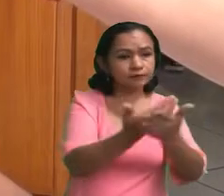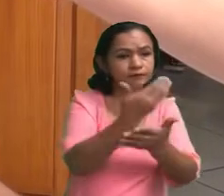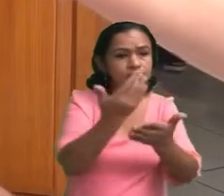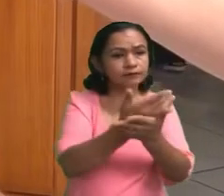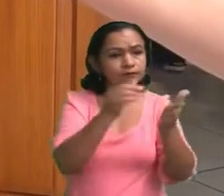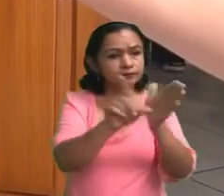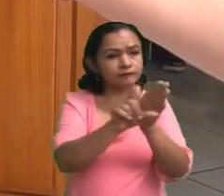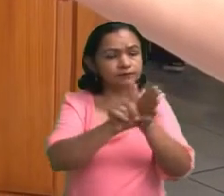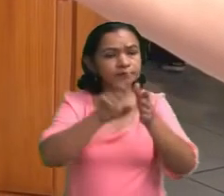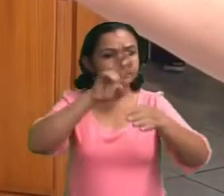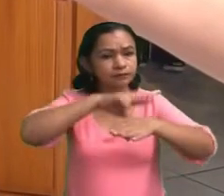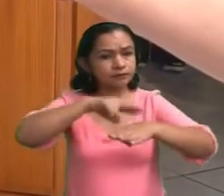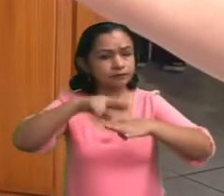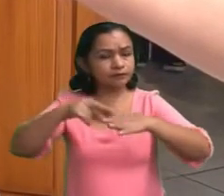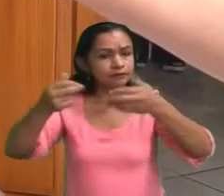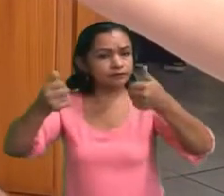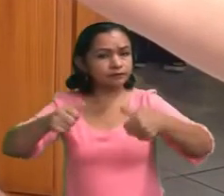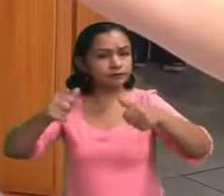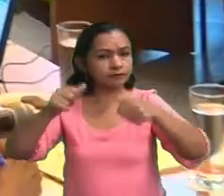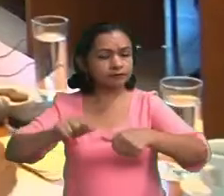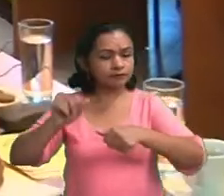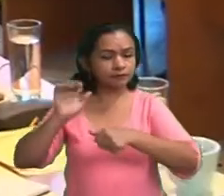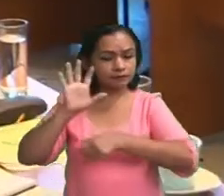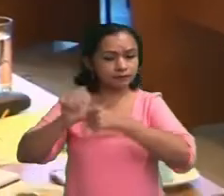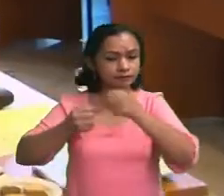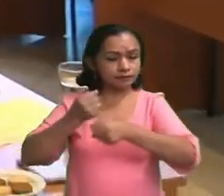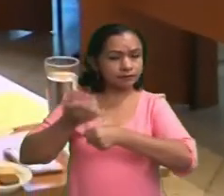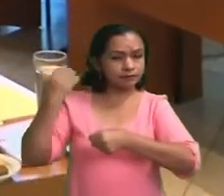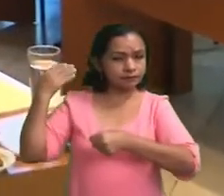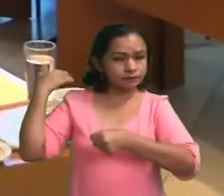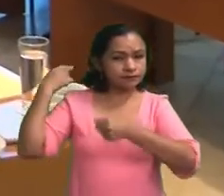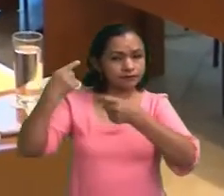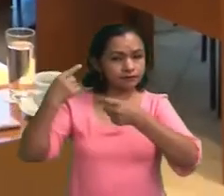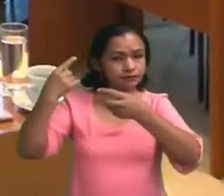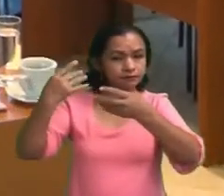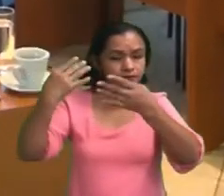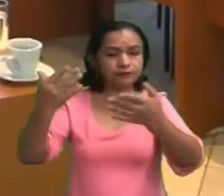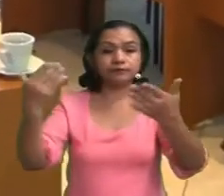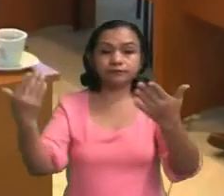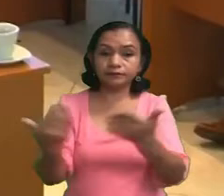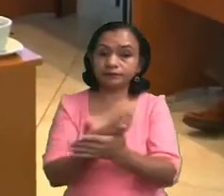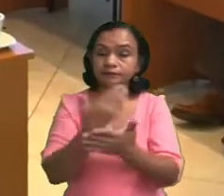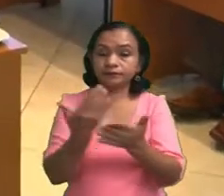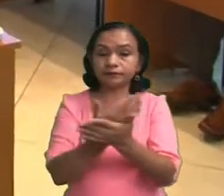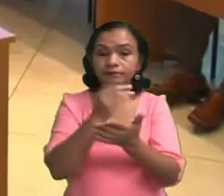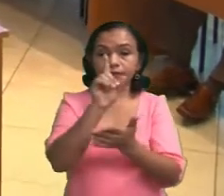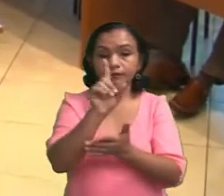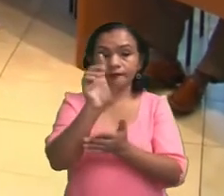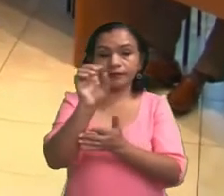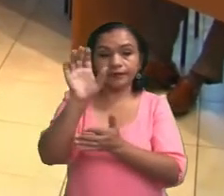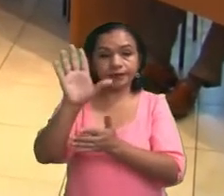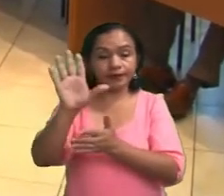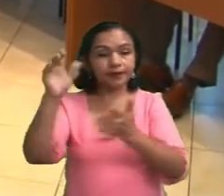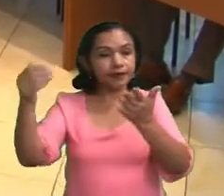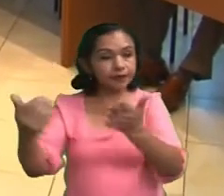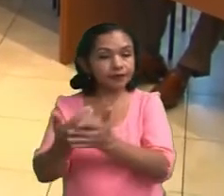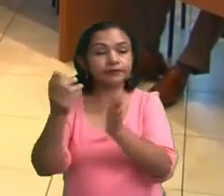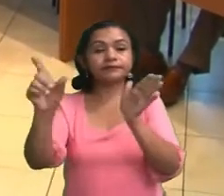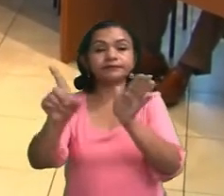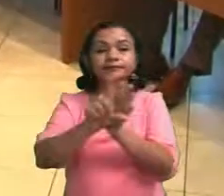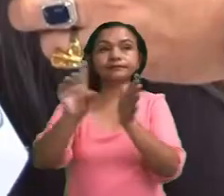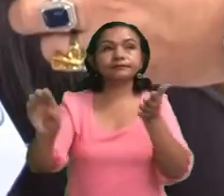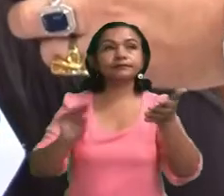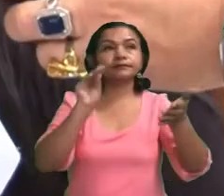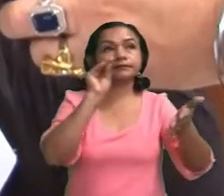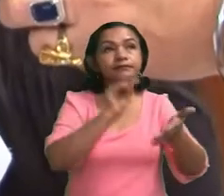todas las normativas que se han aprobado en los últimos 5 años, se hizo una actualización que incorporó incorporó 105 leyes dentro del